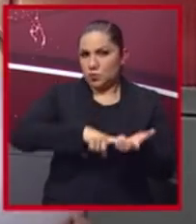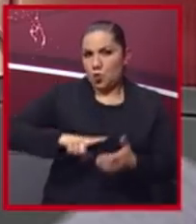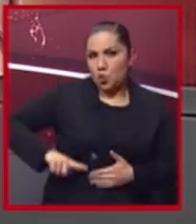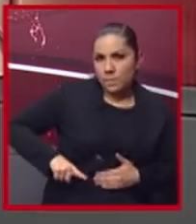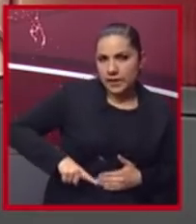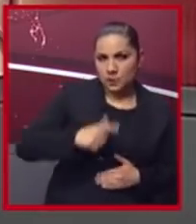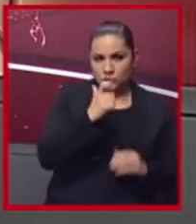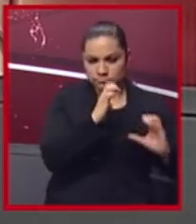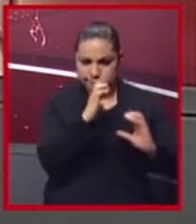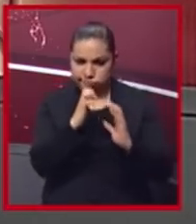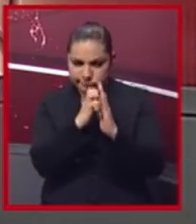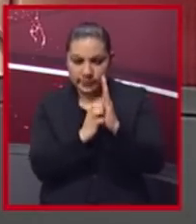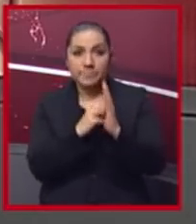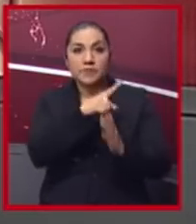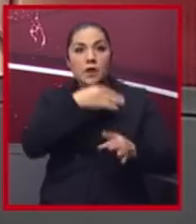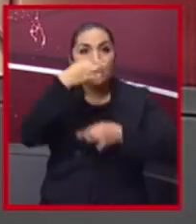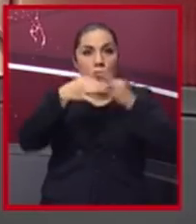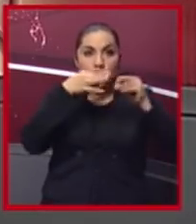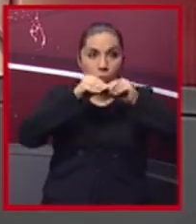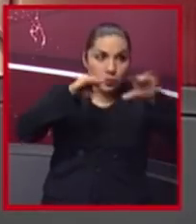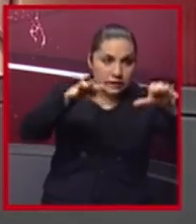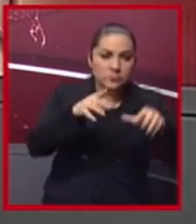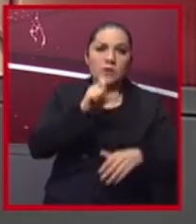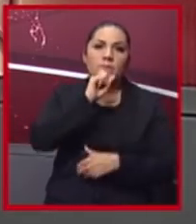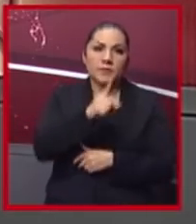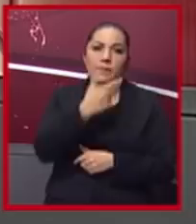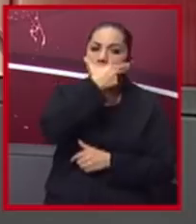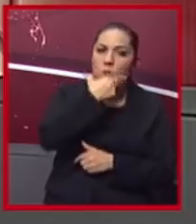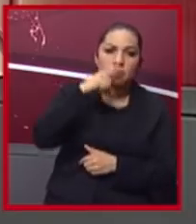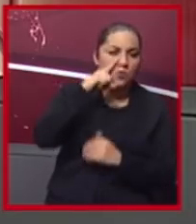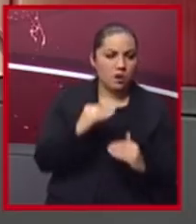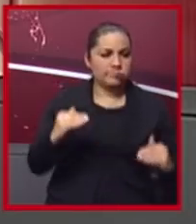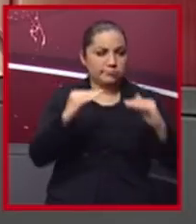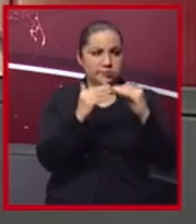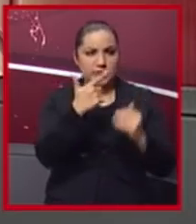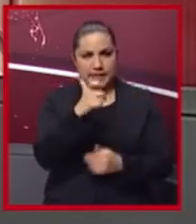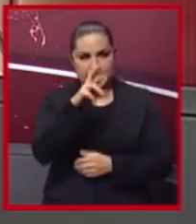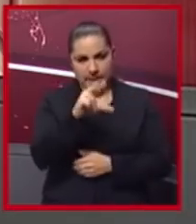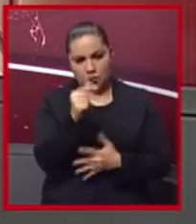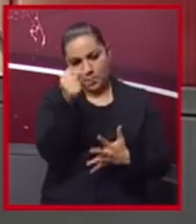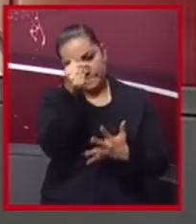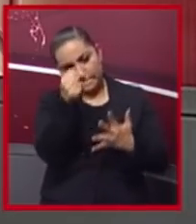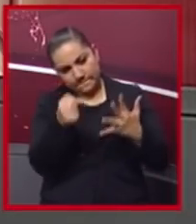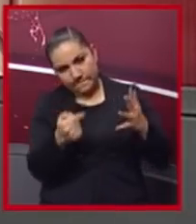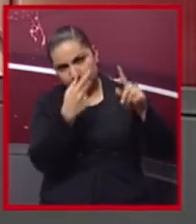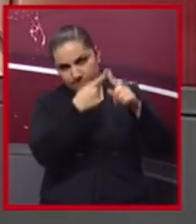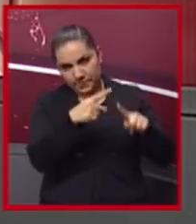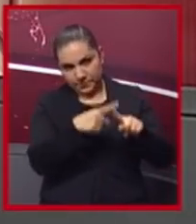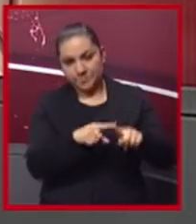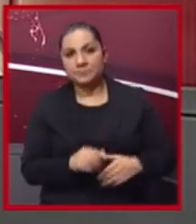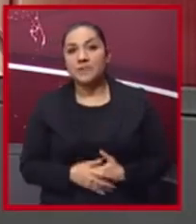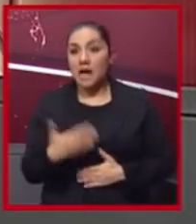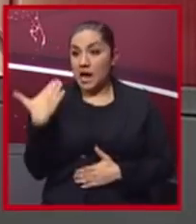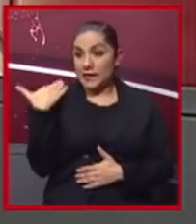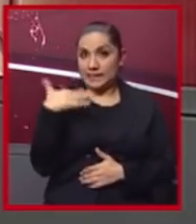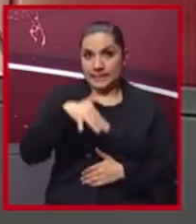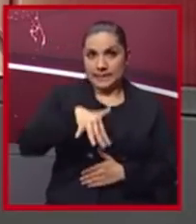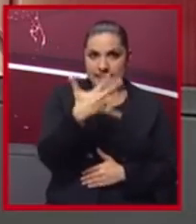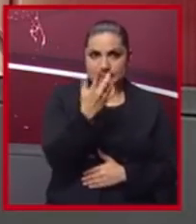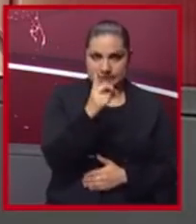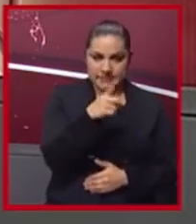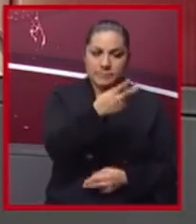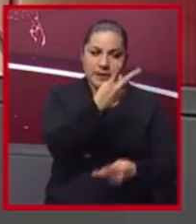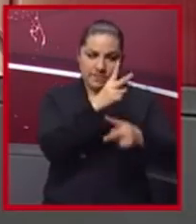e igualdad de género. Bueno, y también el pasado 15 de diciembre, como ya nos platicaba Adrián Aguilar, acudió al Senado de